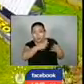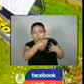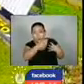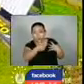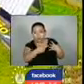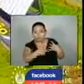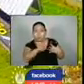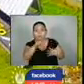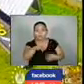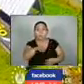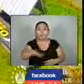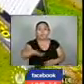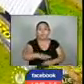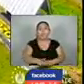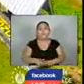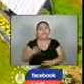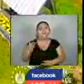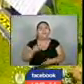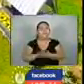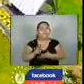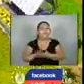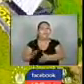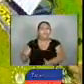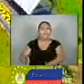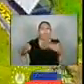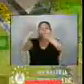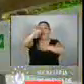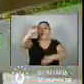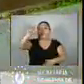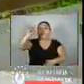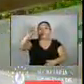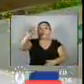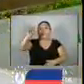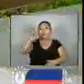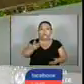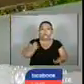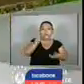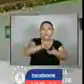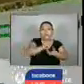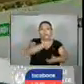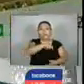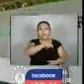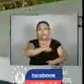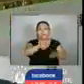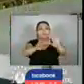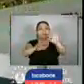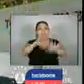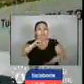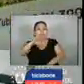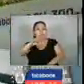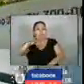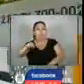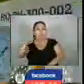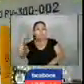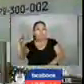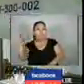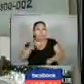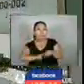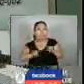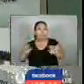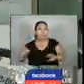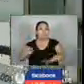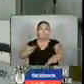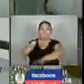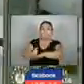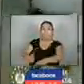de esta isla. La inversión de ANDA en conjunto con la cooperación española asciende a unos $800,000 para la instalación de